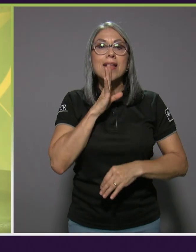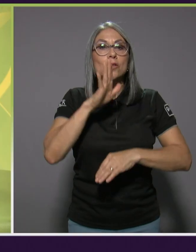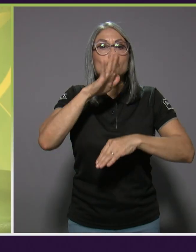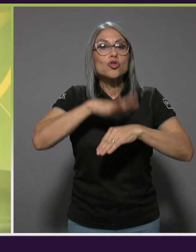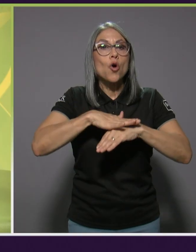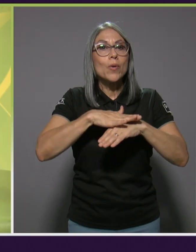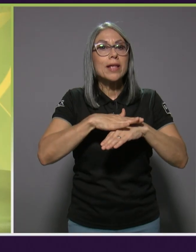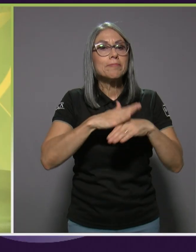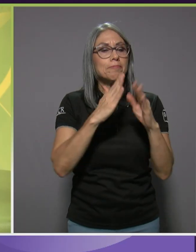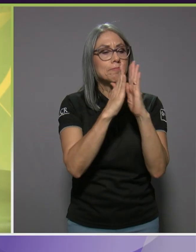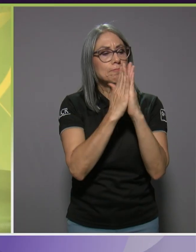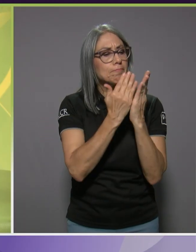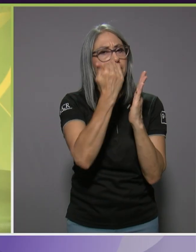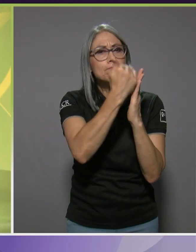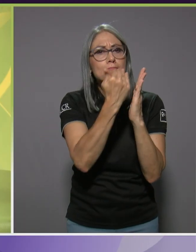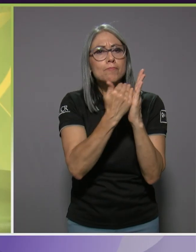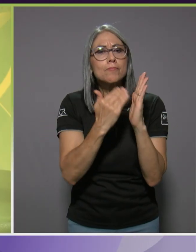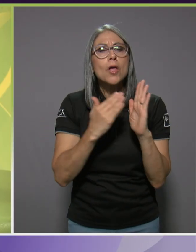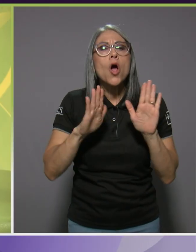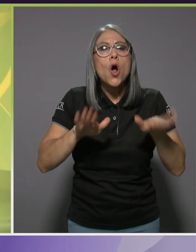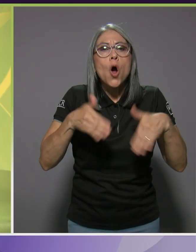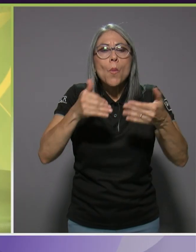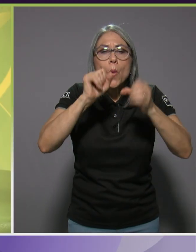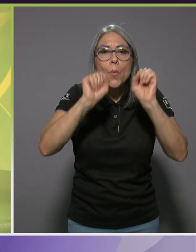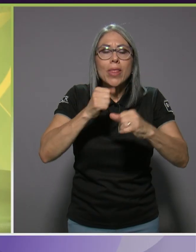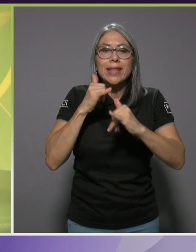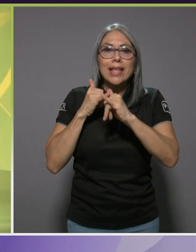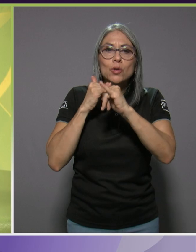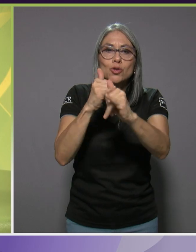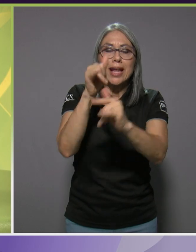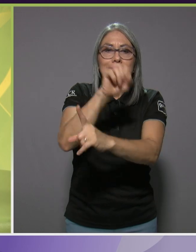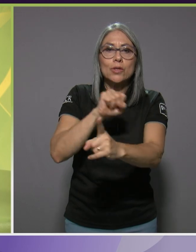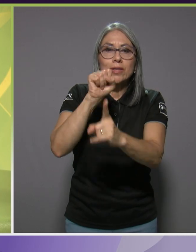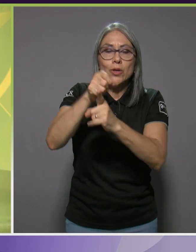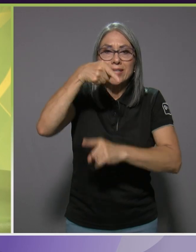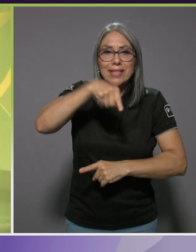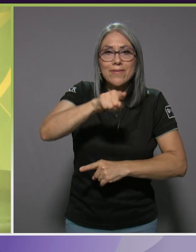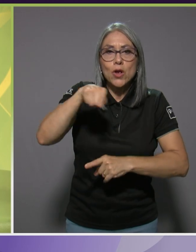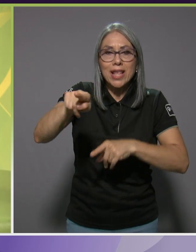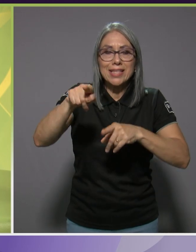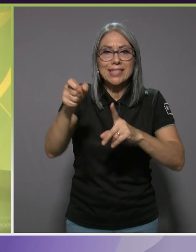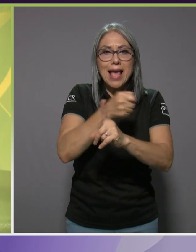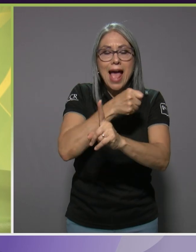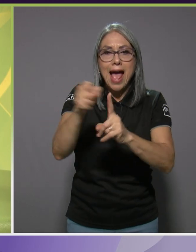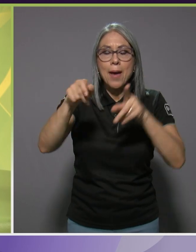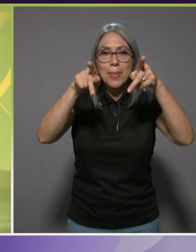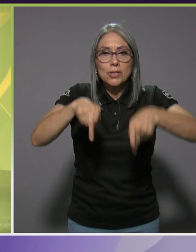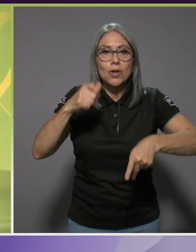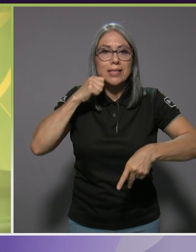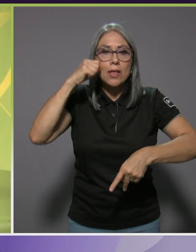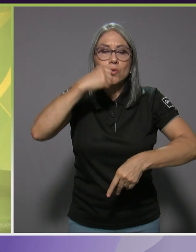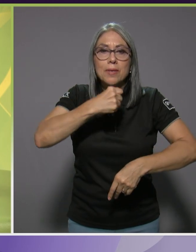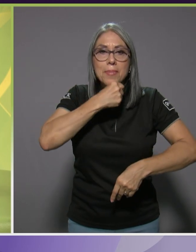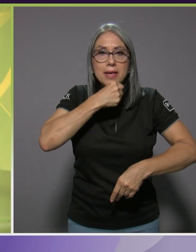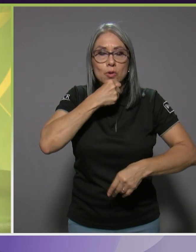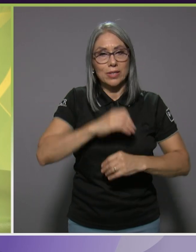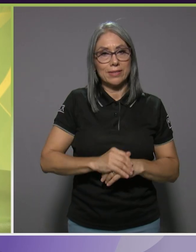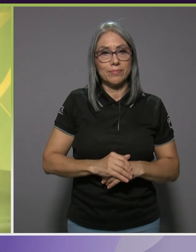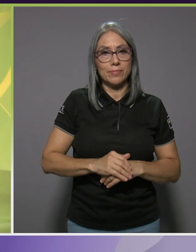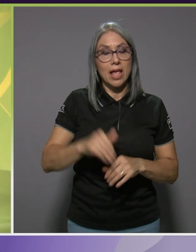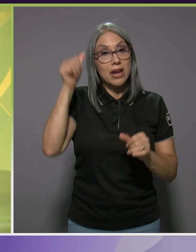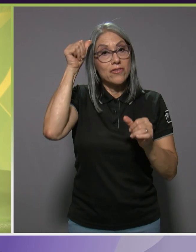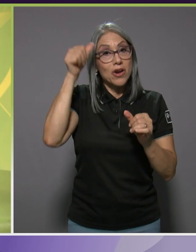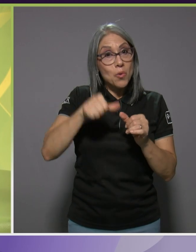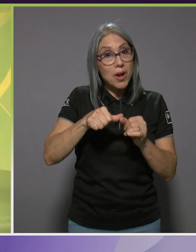manual para poder denunciar los casos de violencia hacia las personas adultas mayores. Recuerde que si usted no